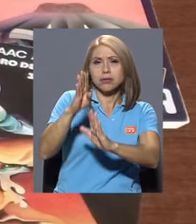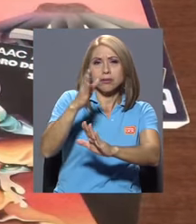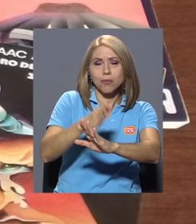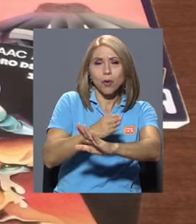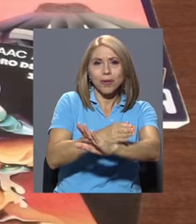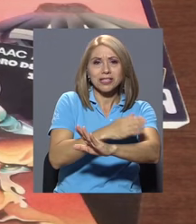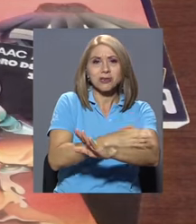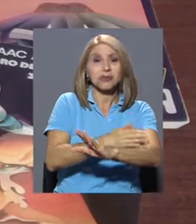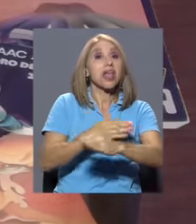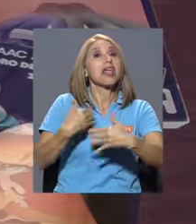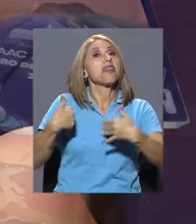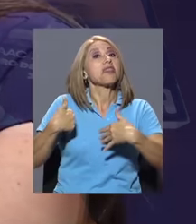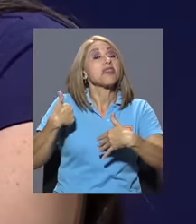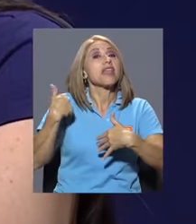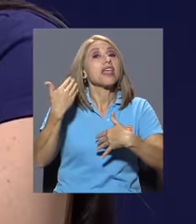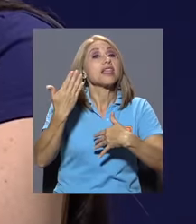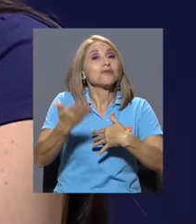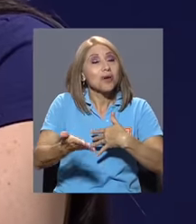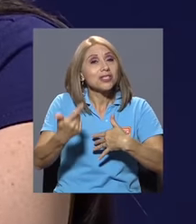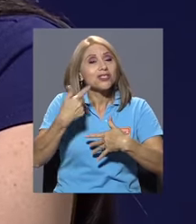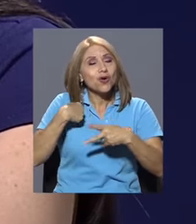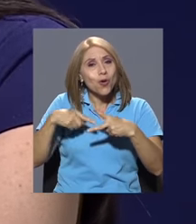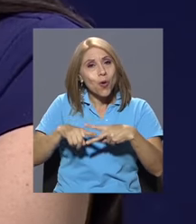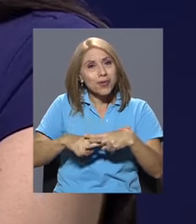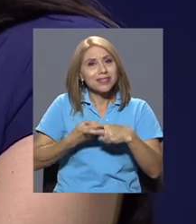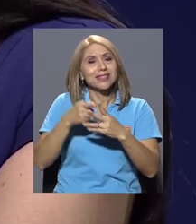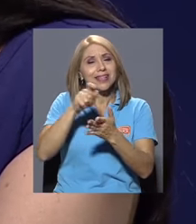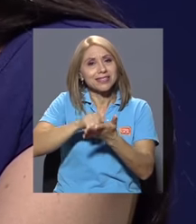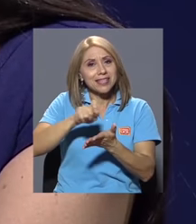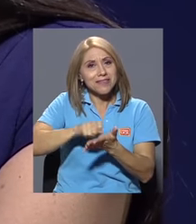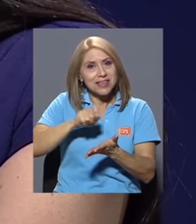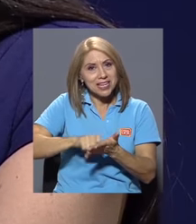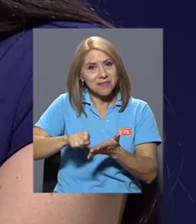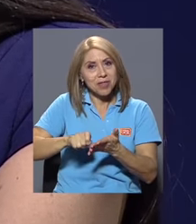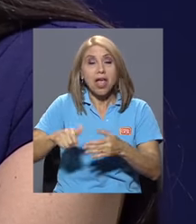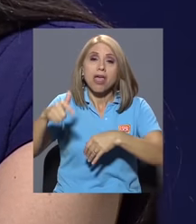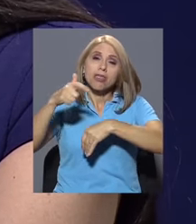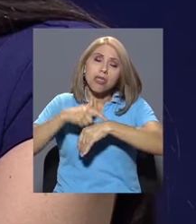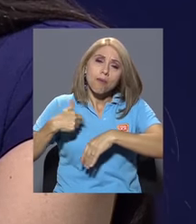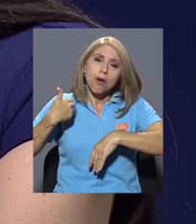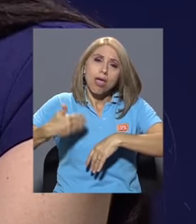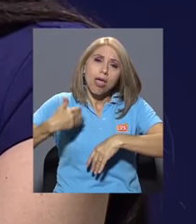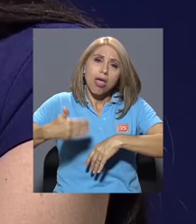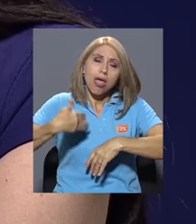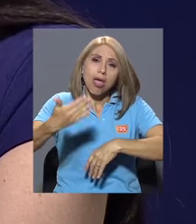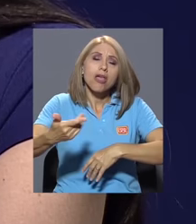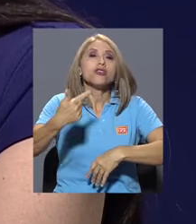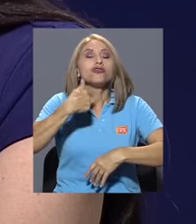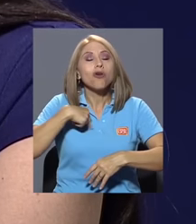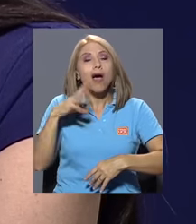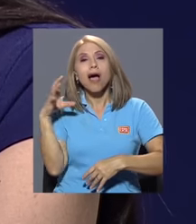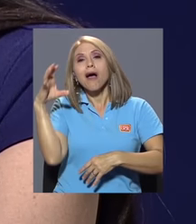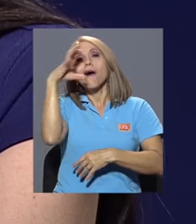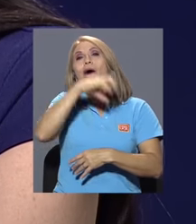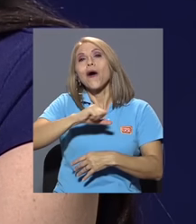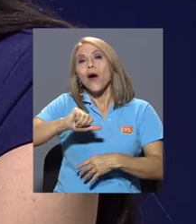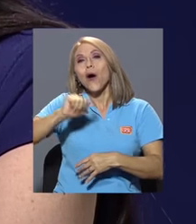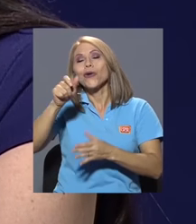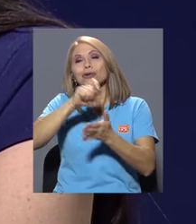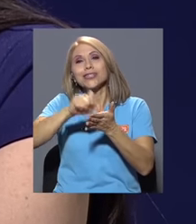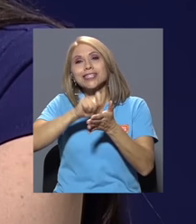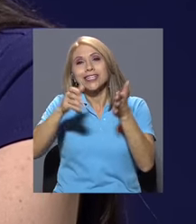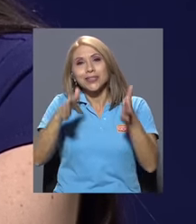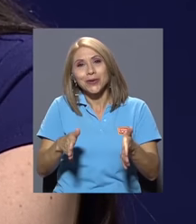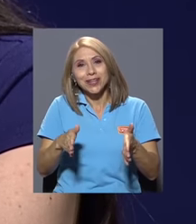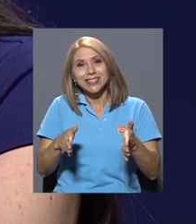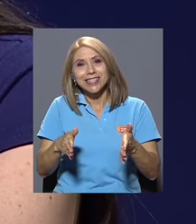Después, con el paso, ahí fue cuando comencé yo a escribir. Con el paso del tiempo, empecé a encontrarme con los otros escritores, los que no